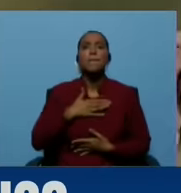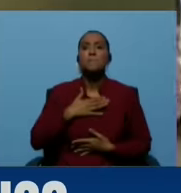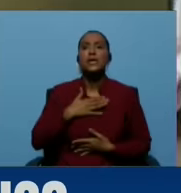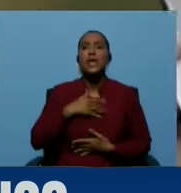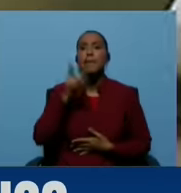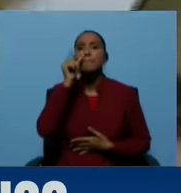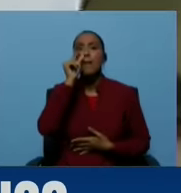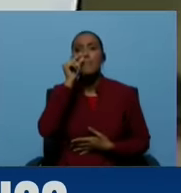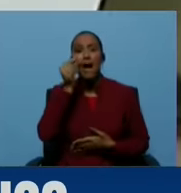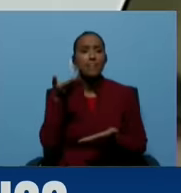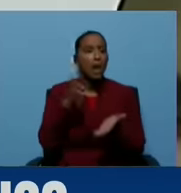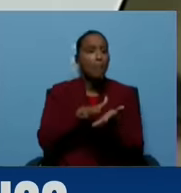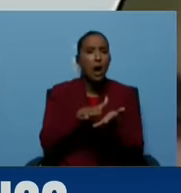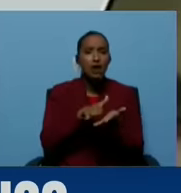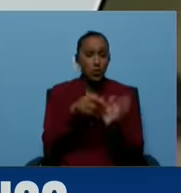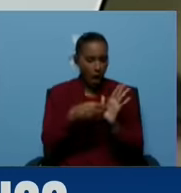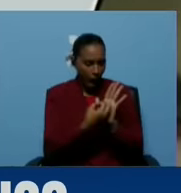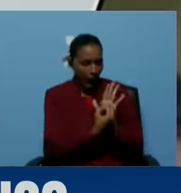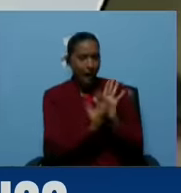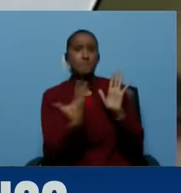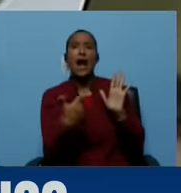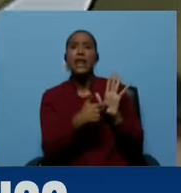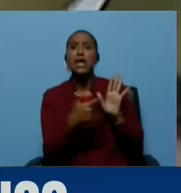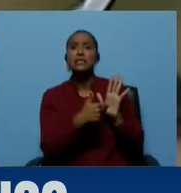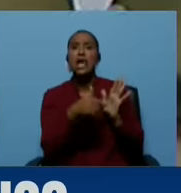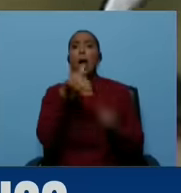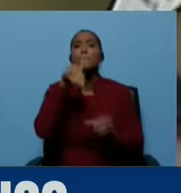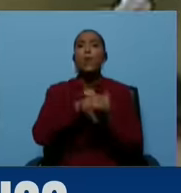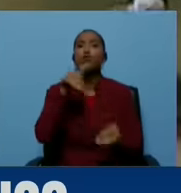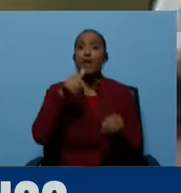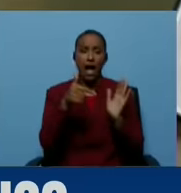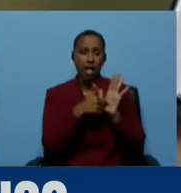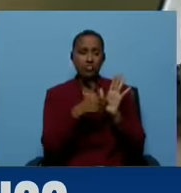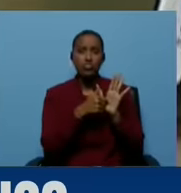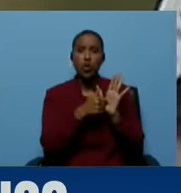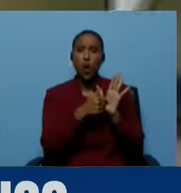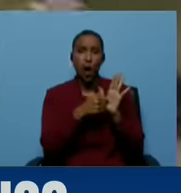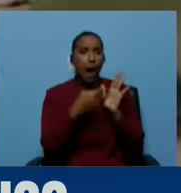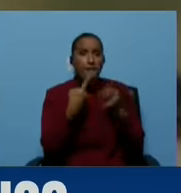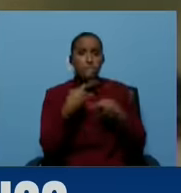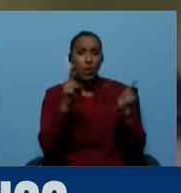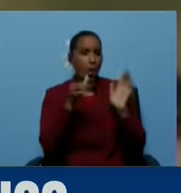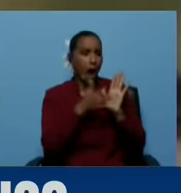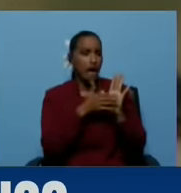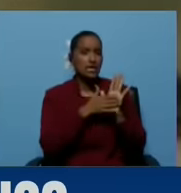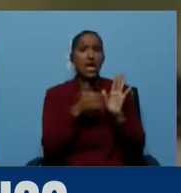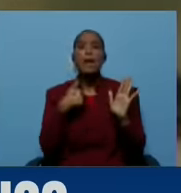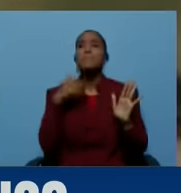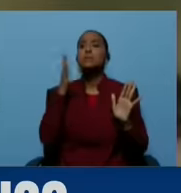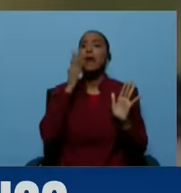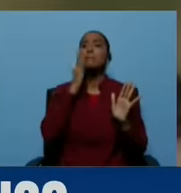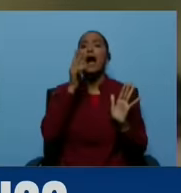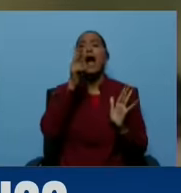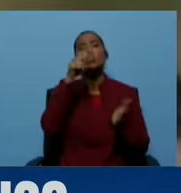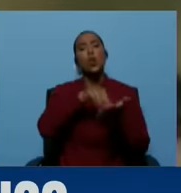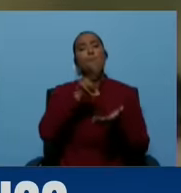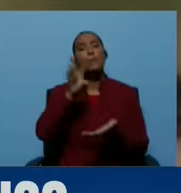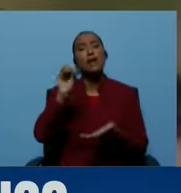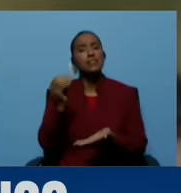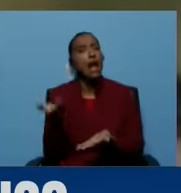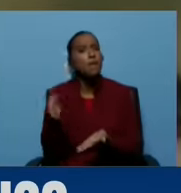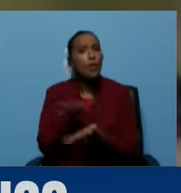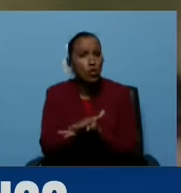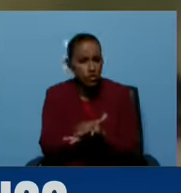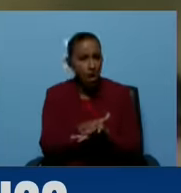votando en esta página que ellos publicaron. Mi mamá falleció en el 2020 y entonces aparece votando en